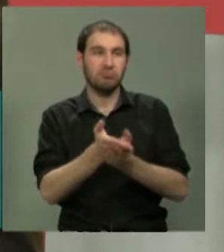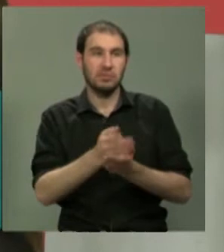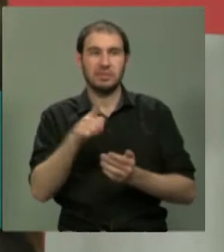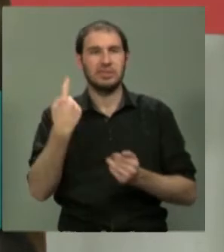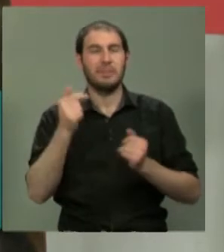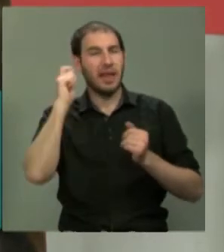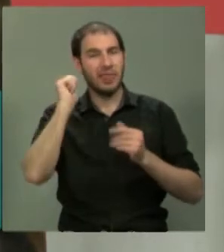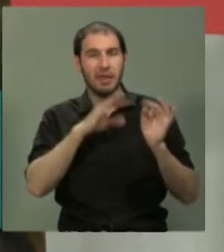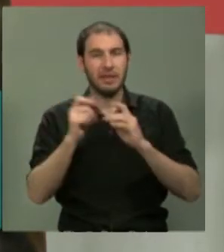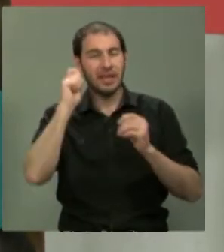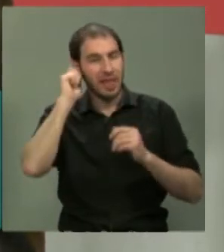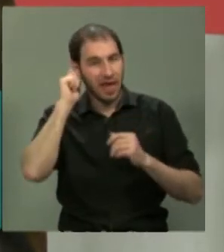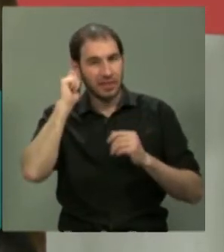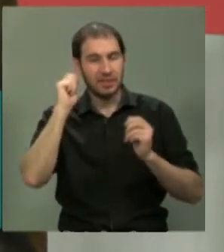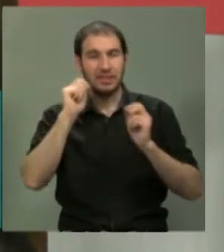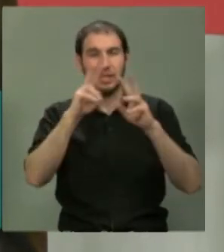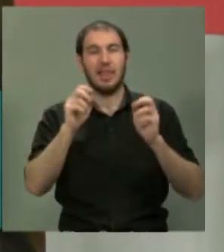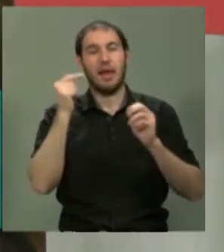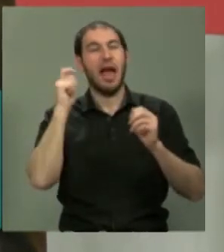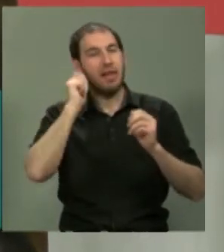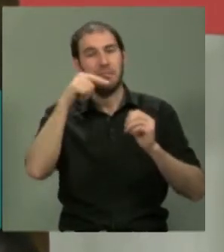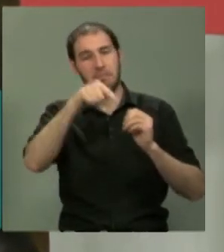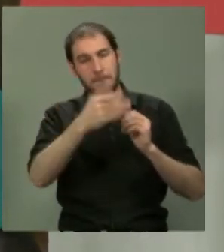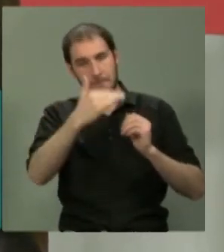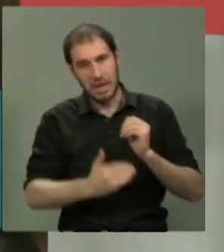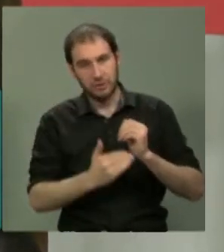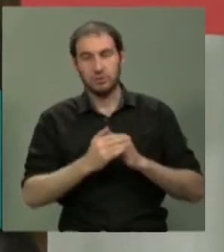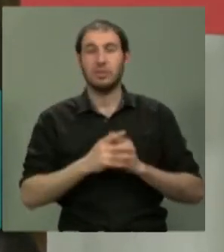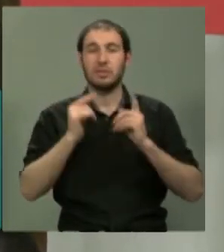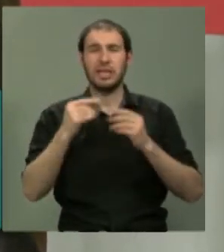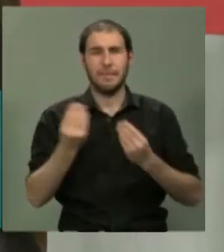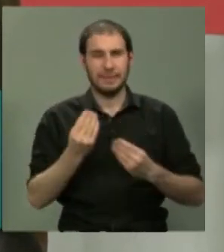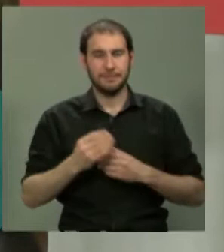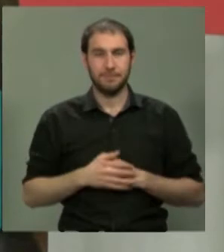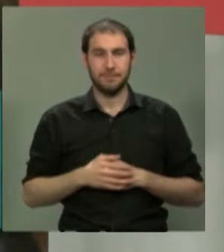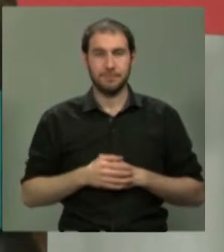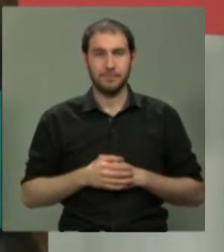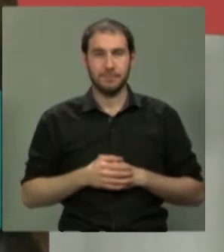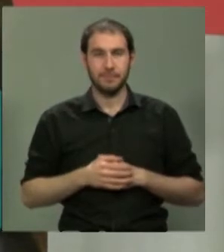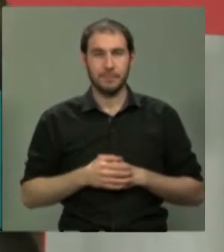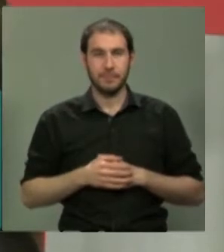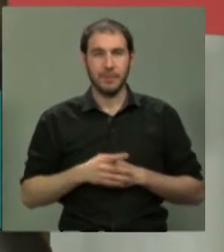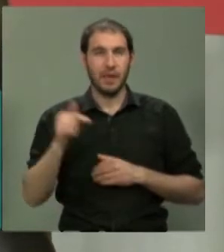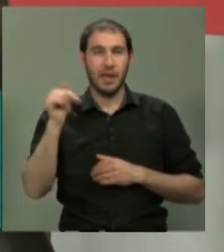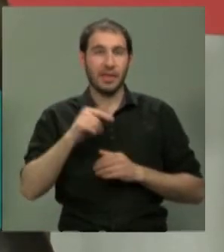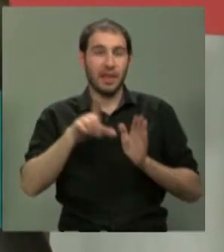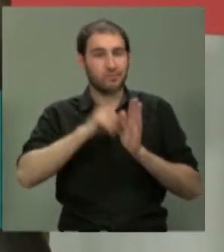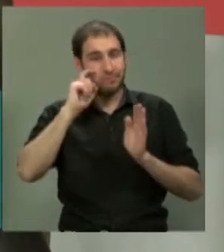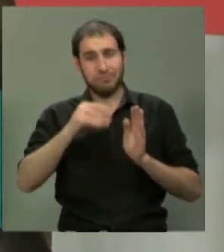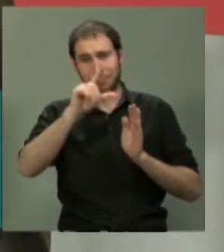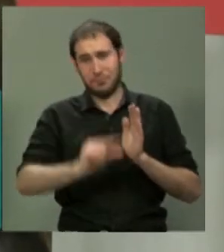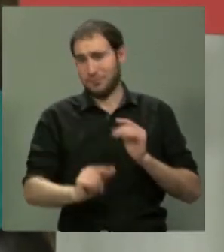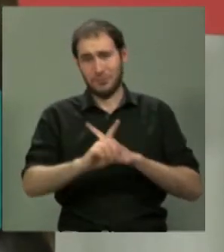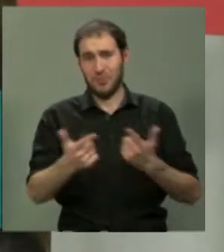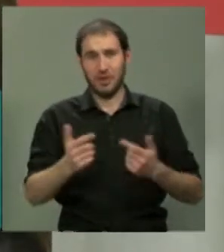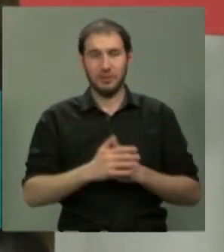debate del debate sobre la baja de la edad de imputabilidad y la realidad es que no ha bajado el delito, no